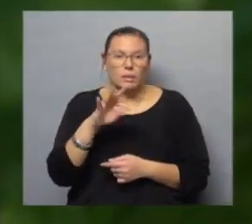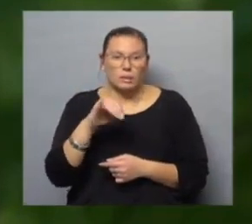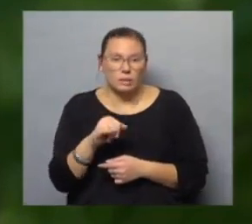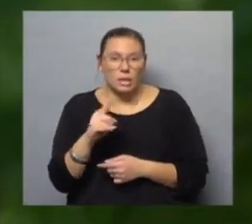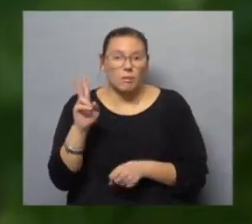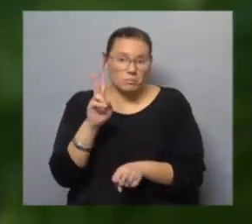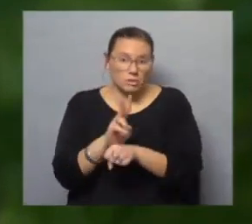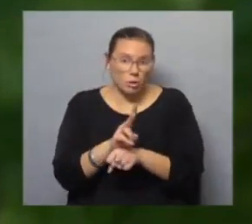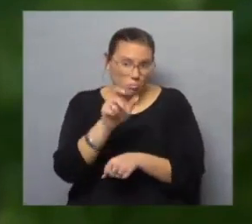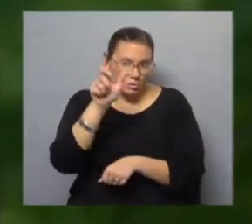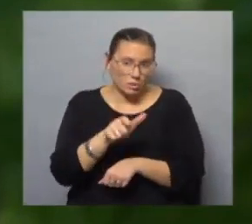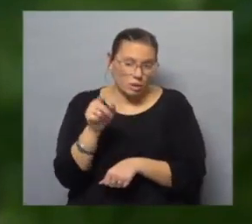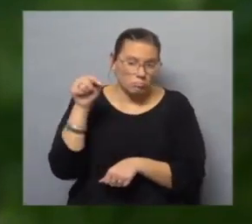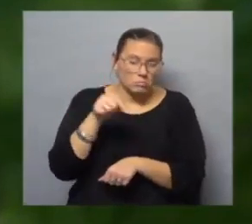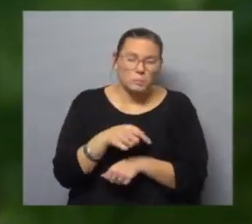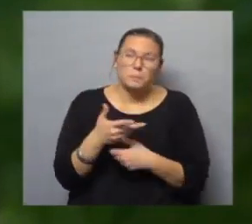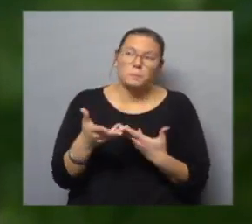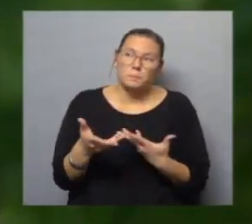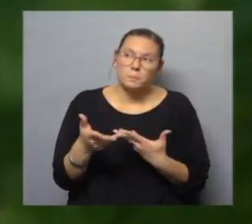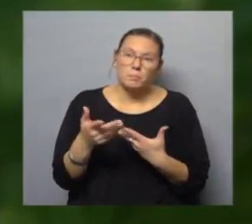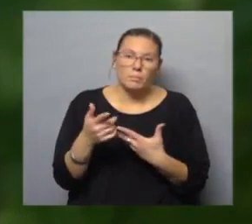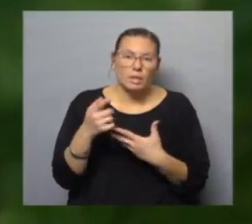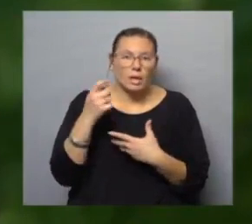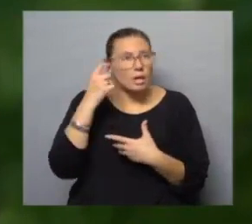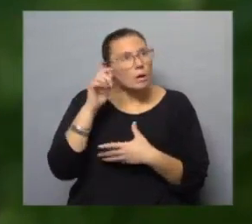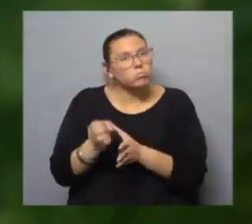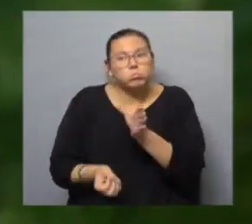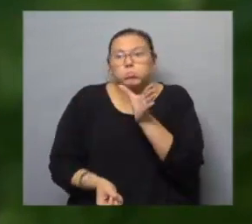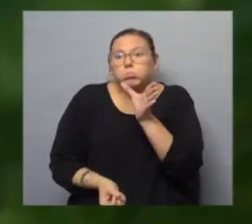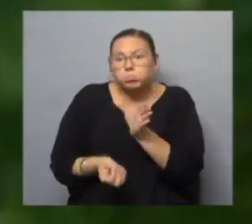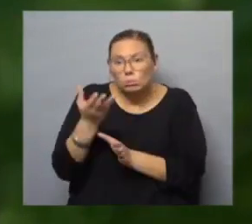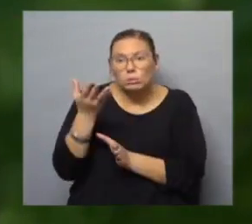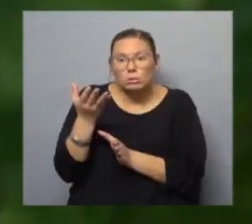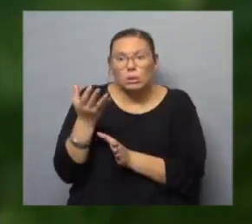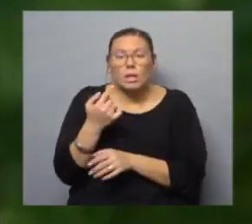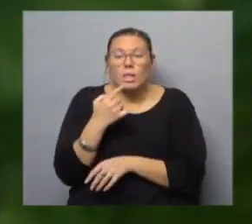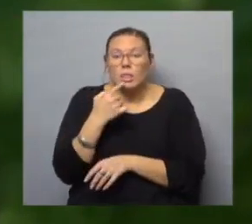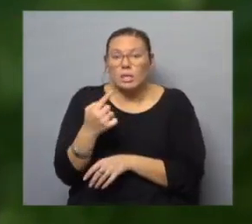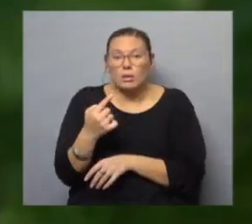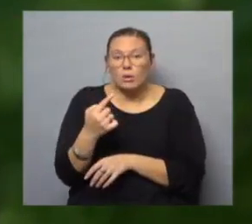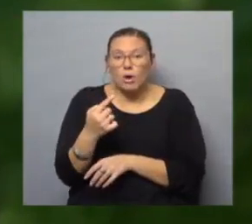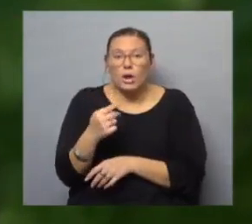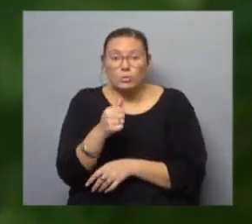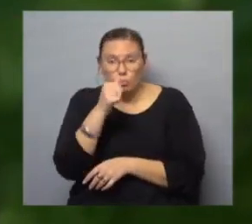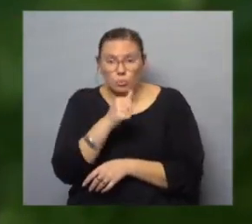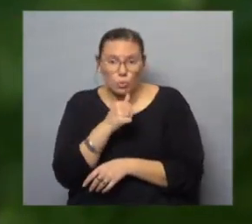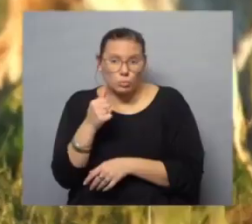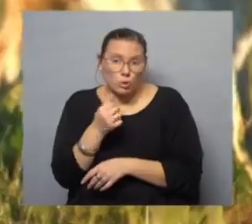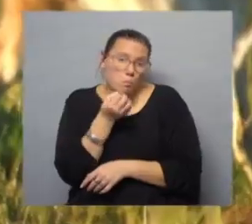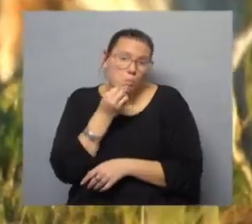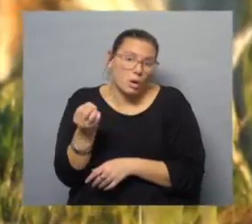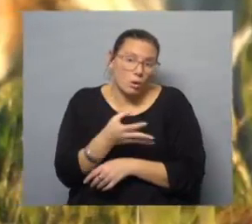nos visitó, él creativamente dijo de que la solución ideal